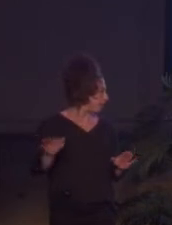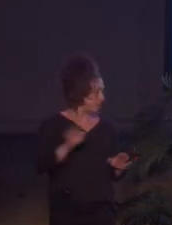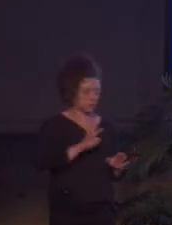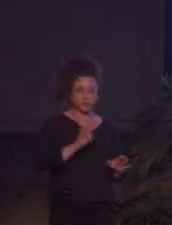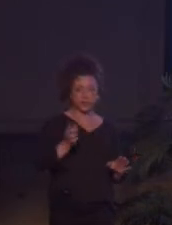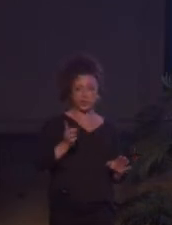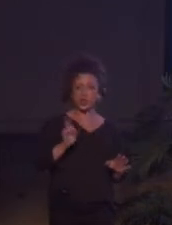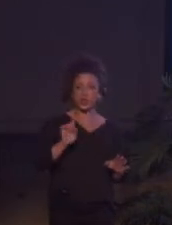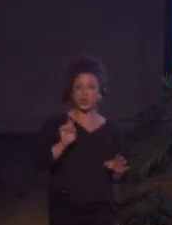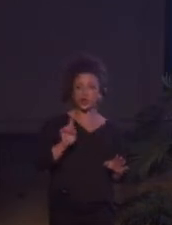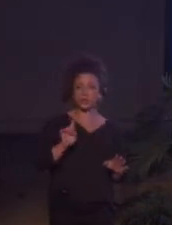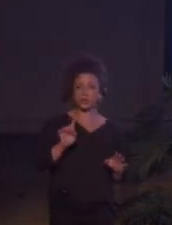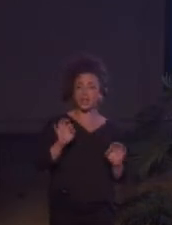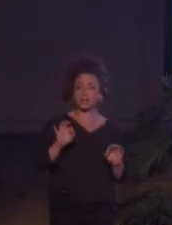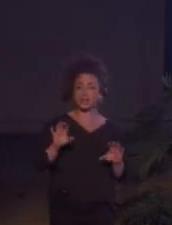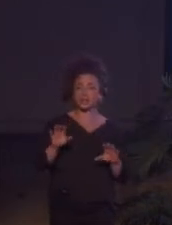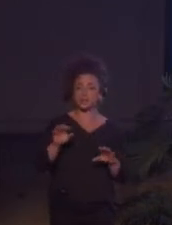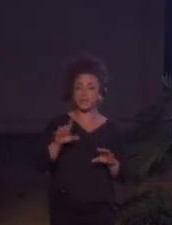No, a ver, lo de la LEFA...